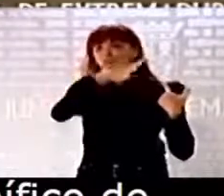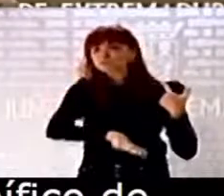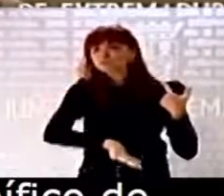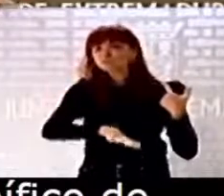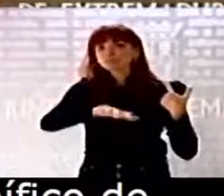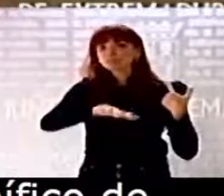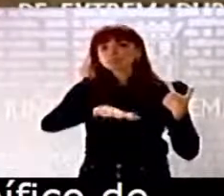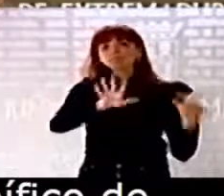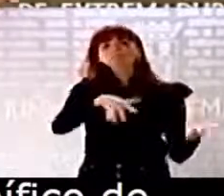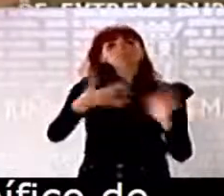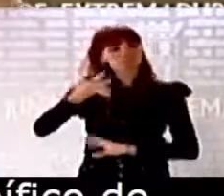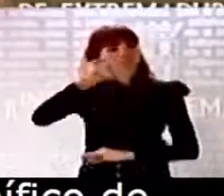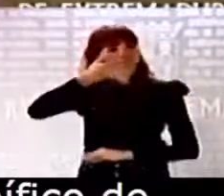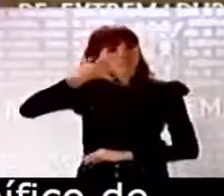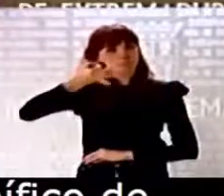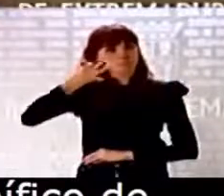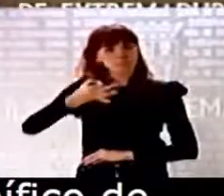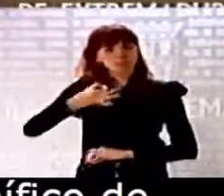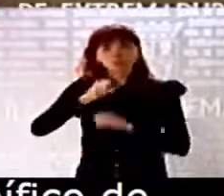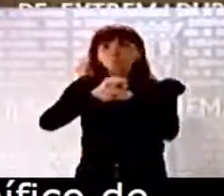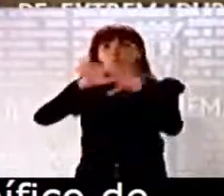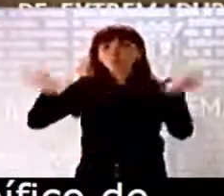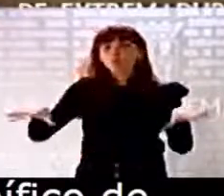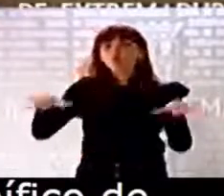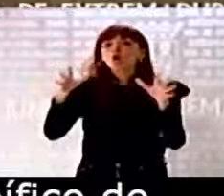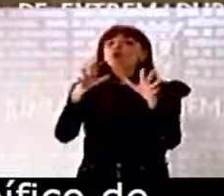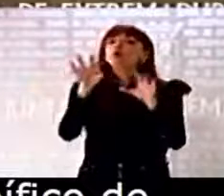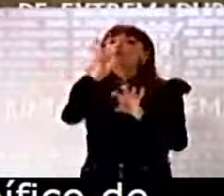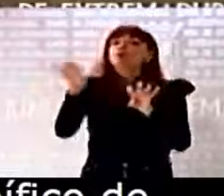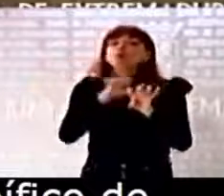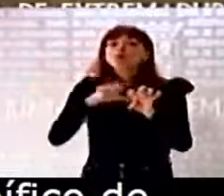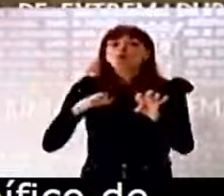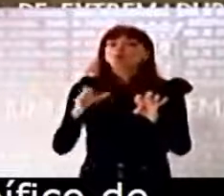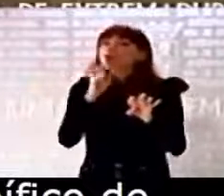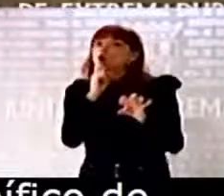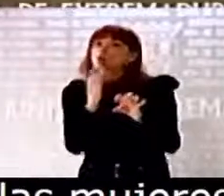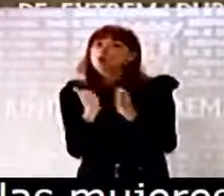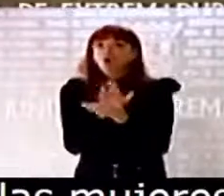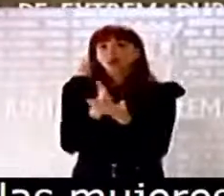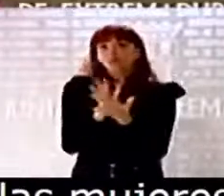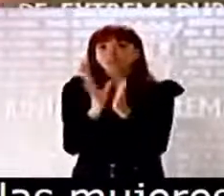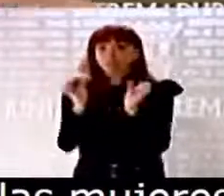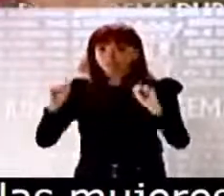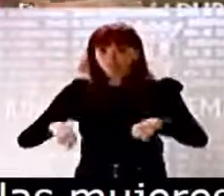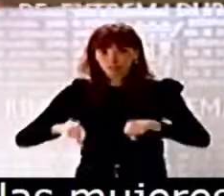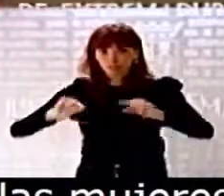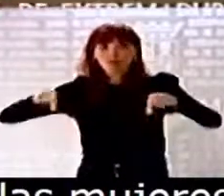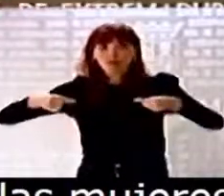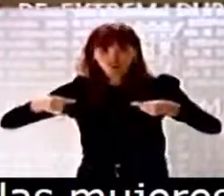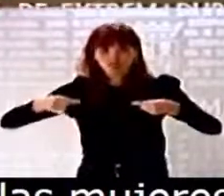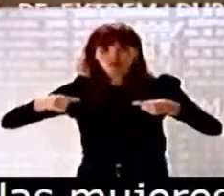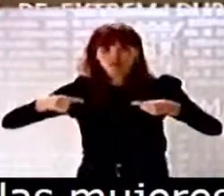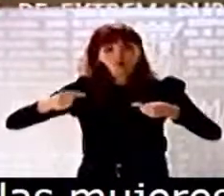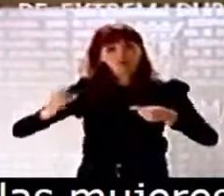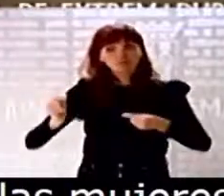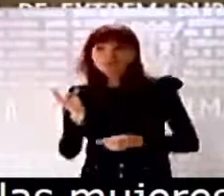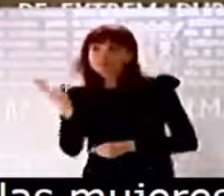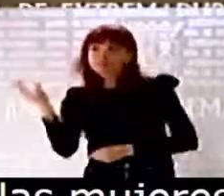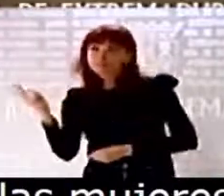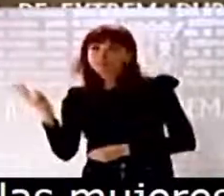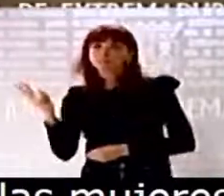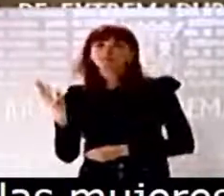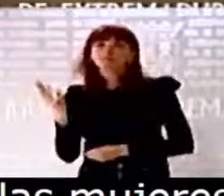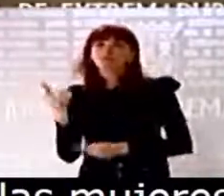se materializa y aterriza en las comunidades autónomas a través de un convenio que tenemos para poder tener el 016. Hay otras comunidades autónomas que tienen, además